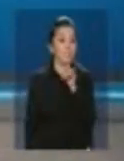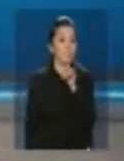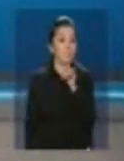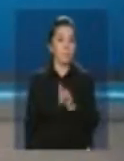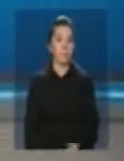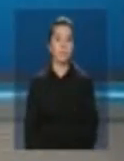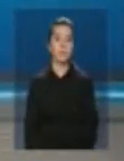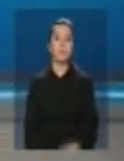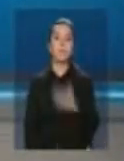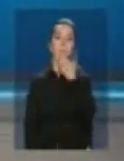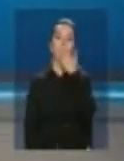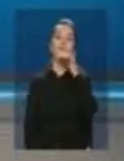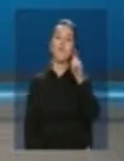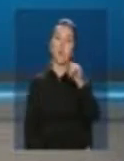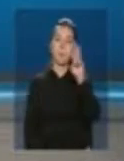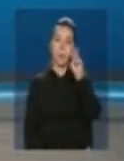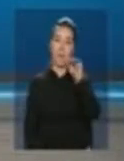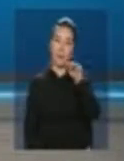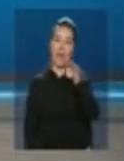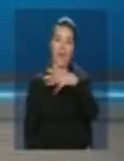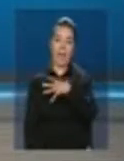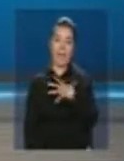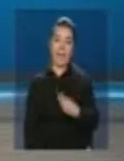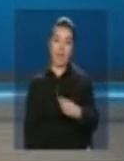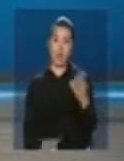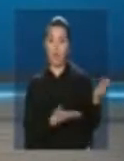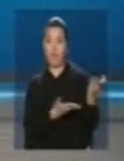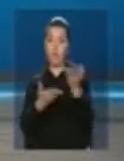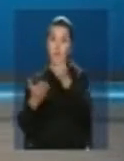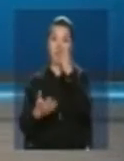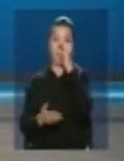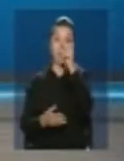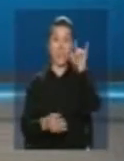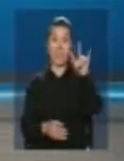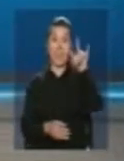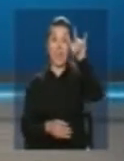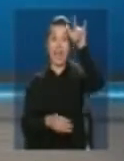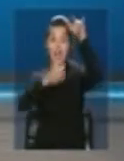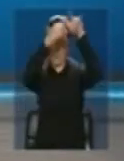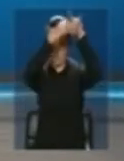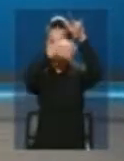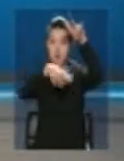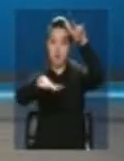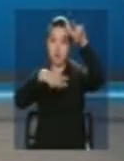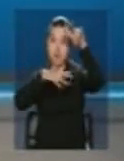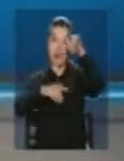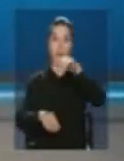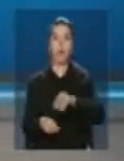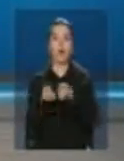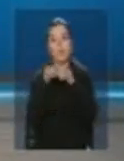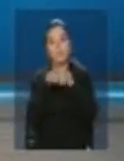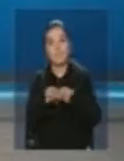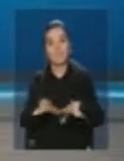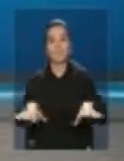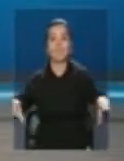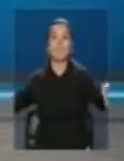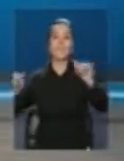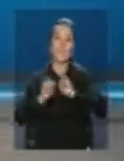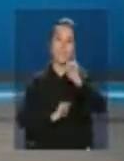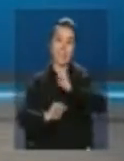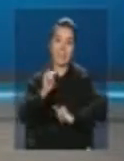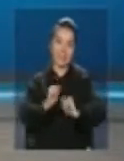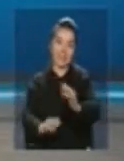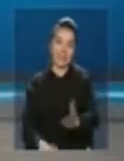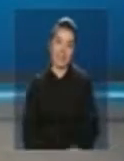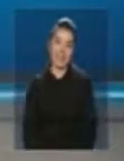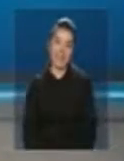La broma que una madre le hizo a sus hijos invitándolos a ver el supertanker en acción sigue viralizándose en internet. Si bien el